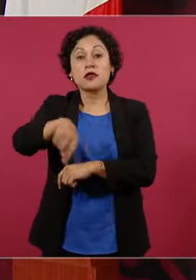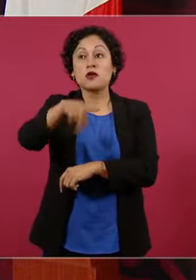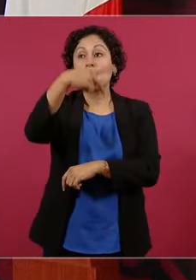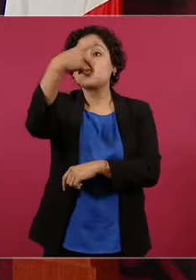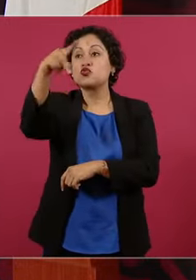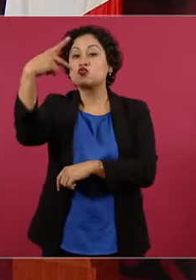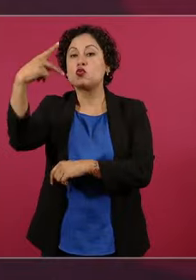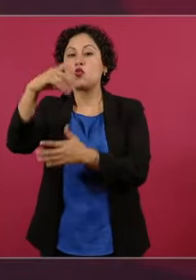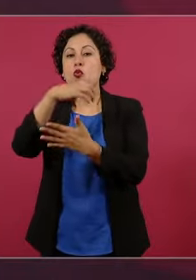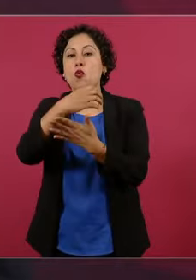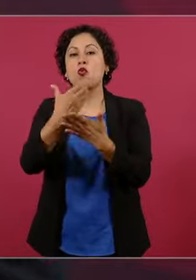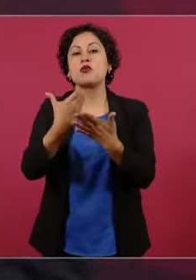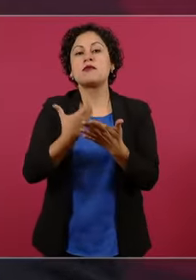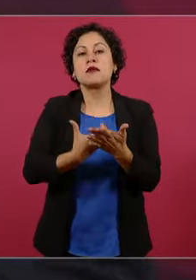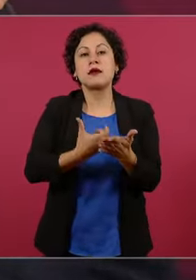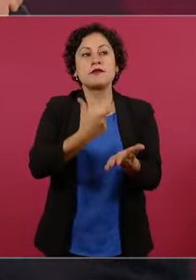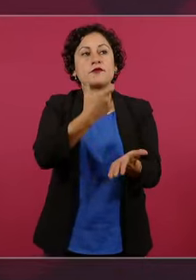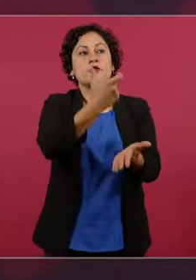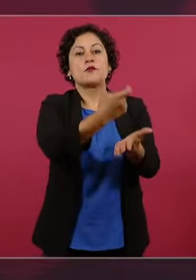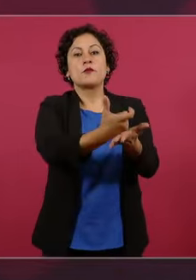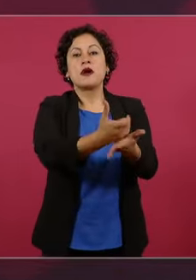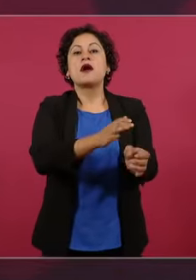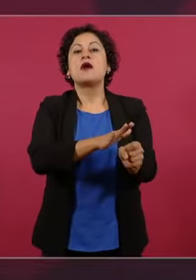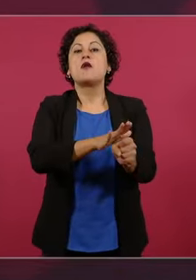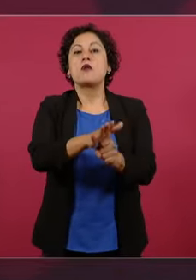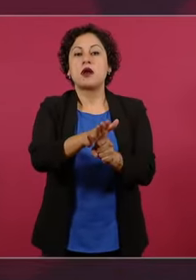los contratos con los partidos